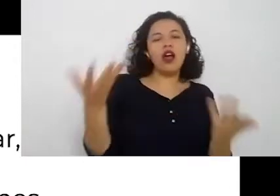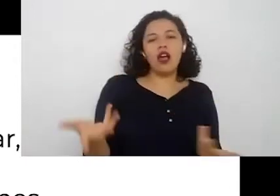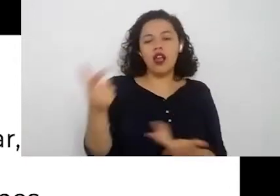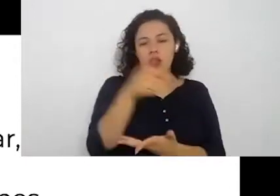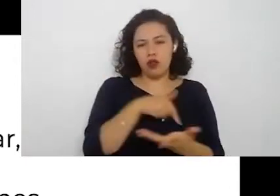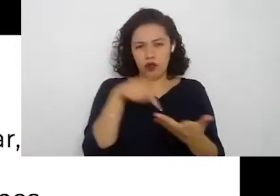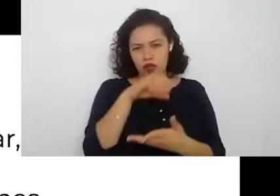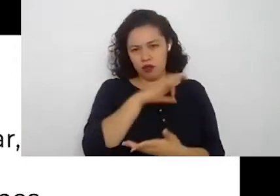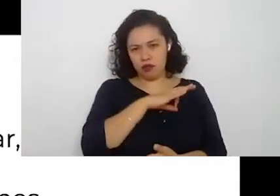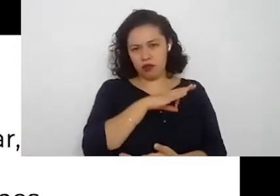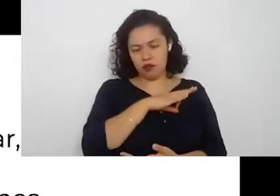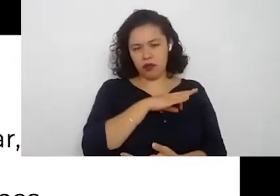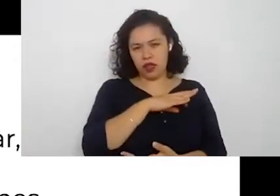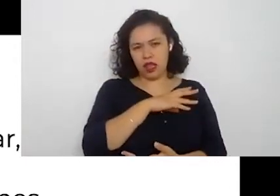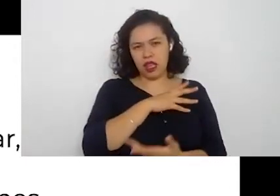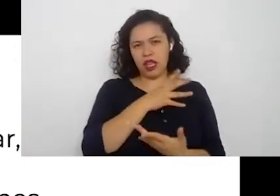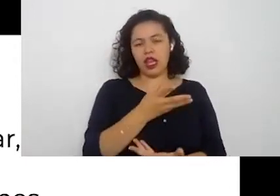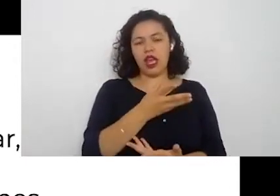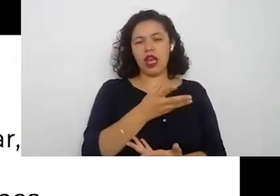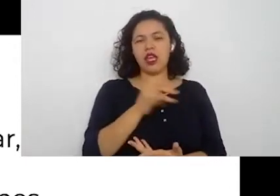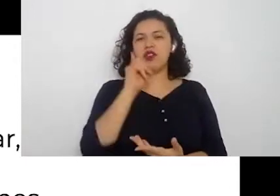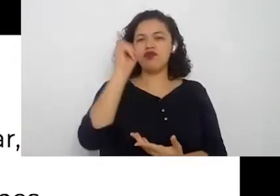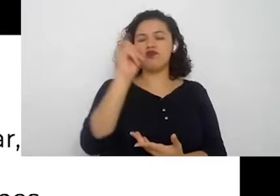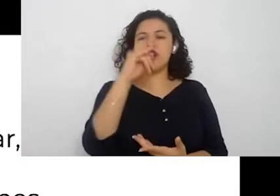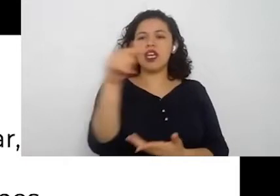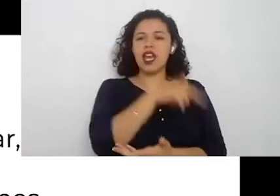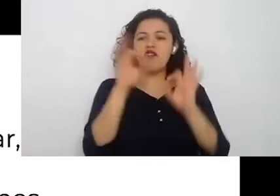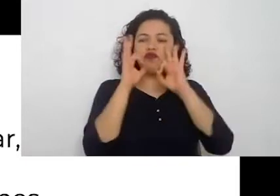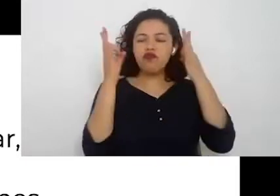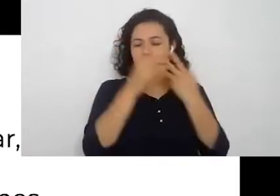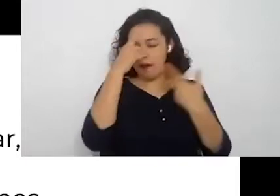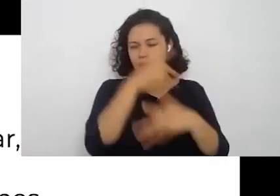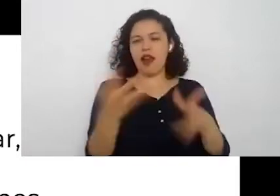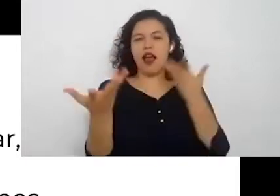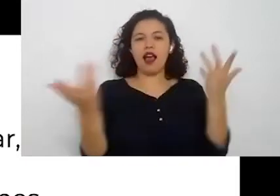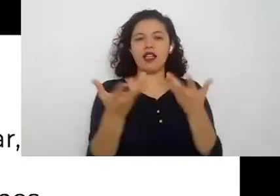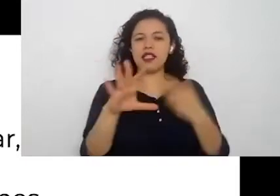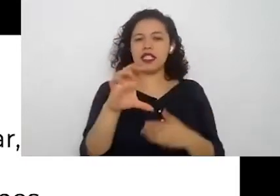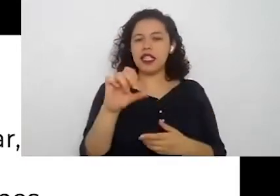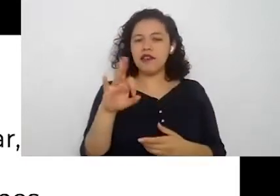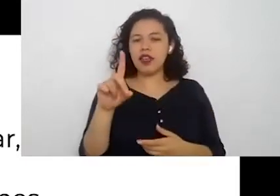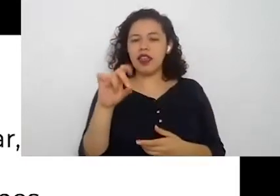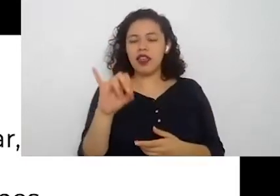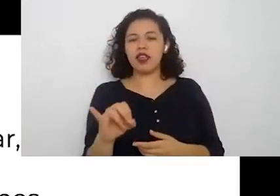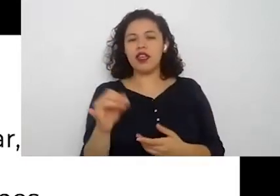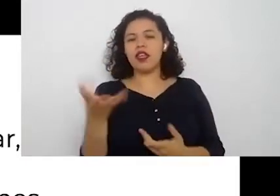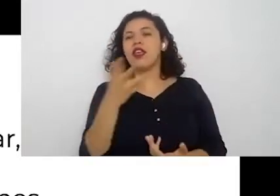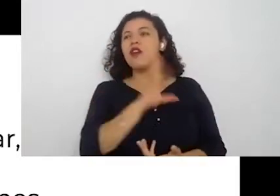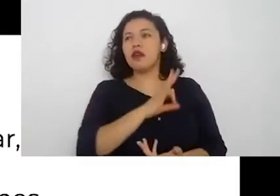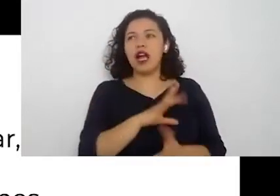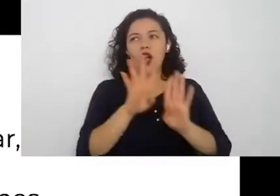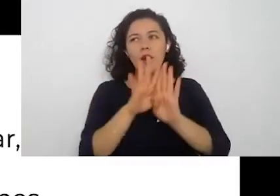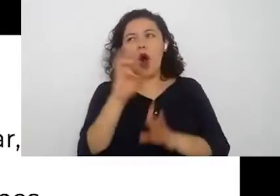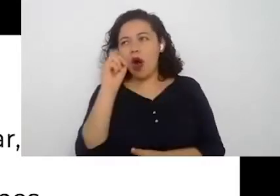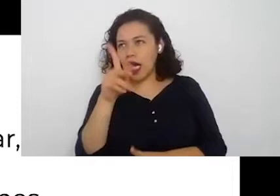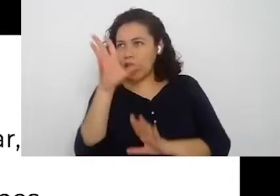zonas que hay que no cuentan con esta infraestructura, pero es un mínimo porcentaje el que podemos presentar al